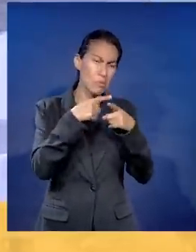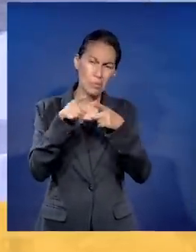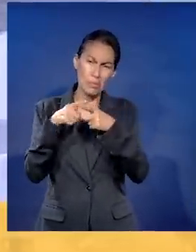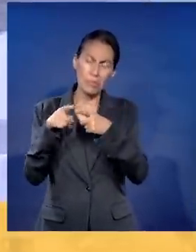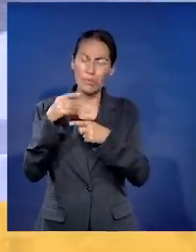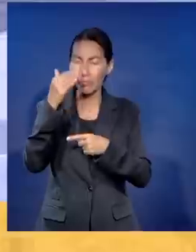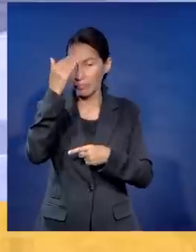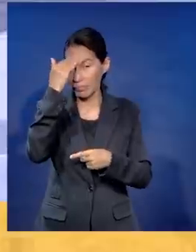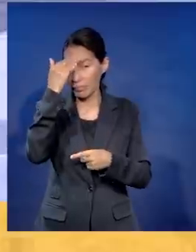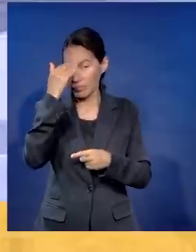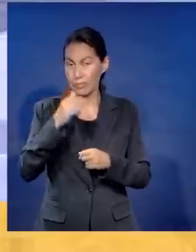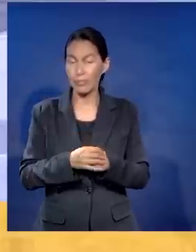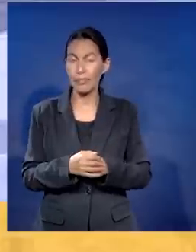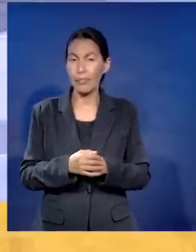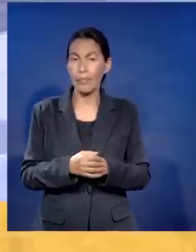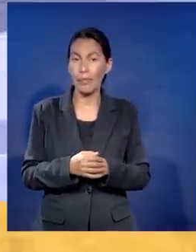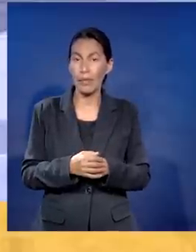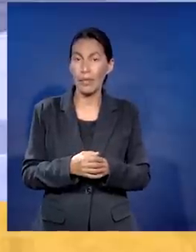personas